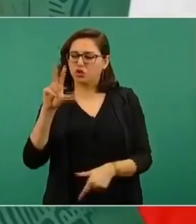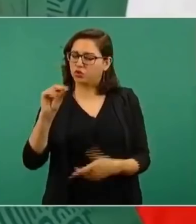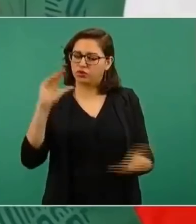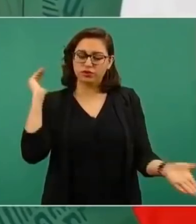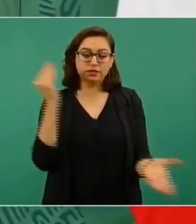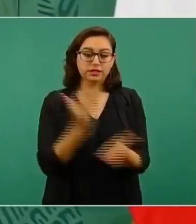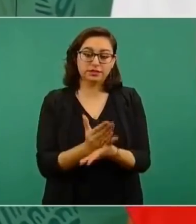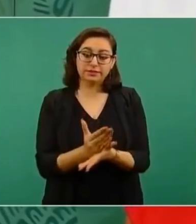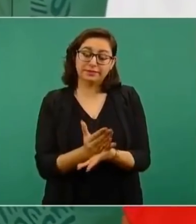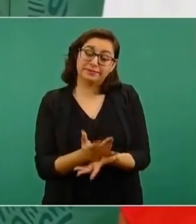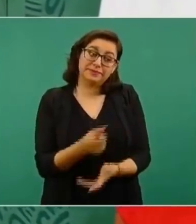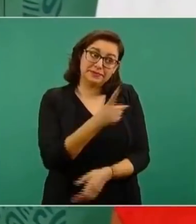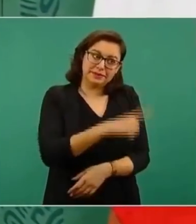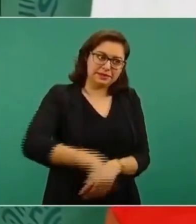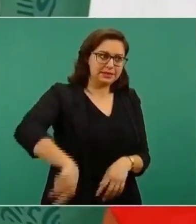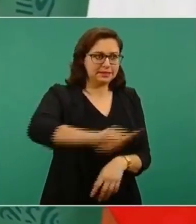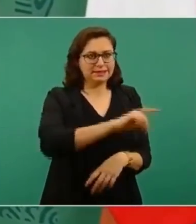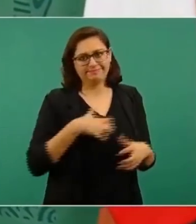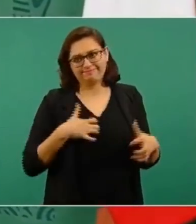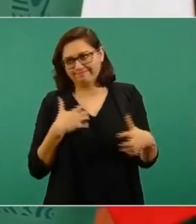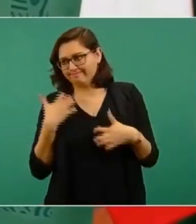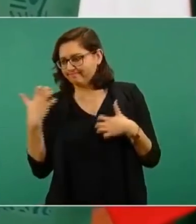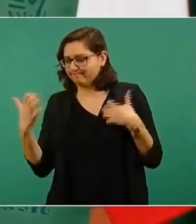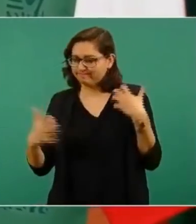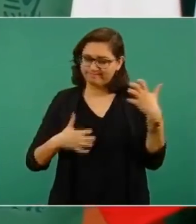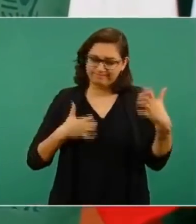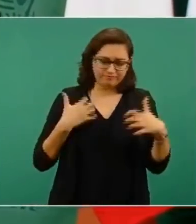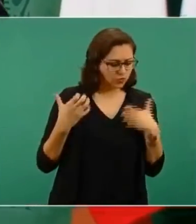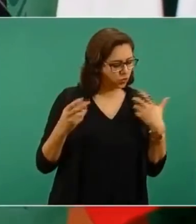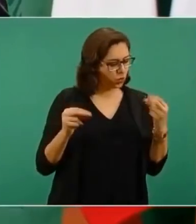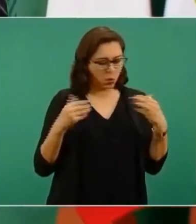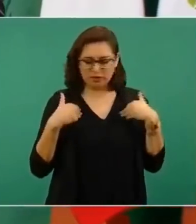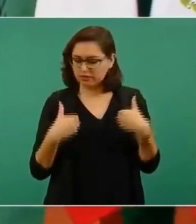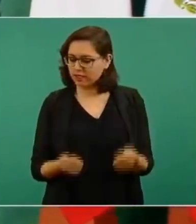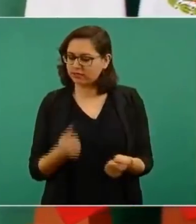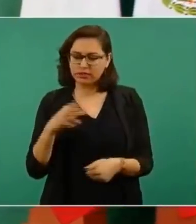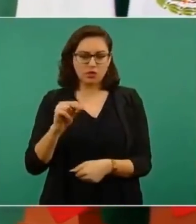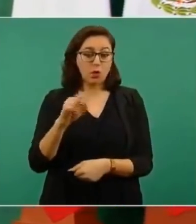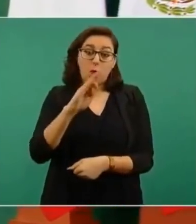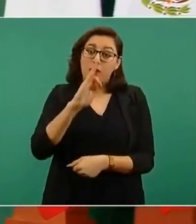y a veces les cuesta trabajo pues entenderlo y aceptarlo,